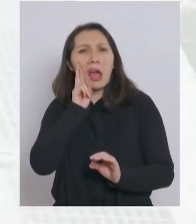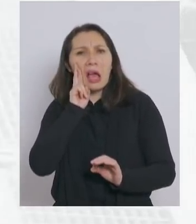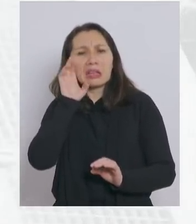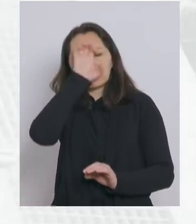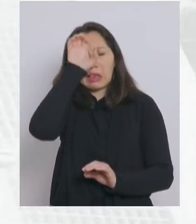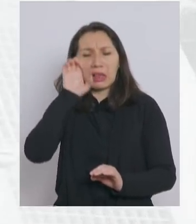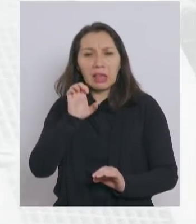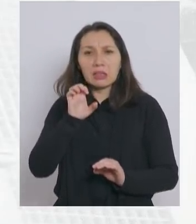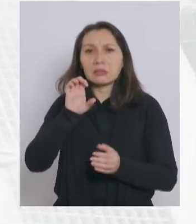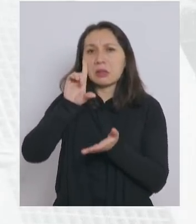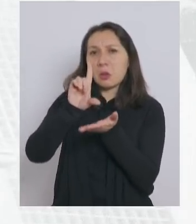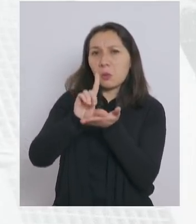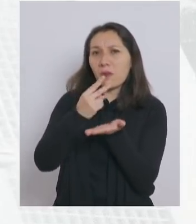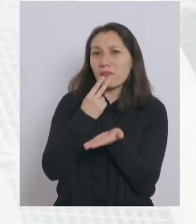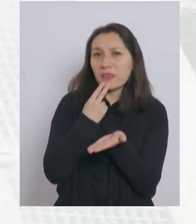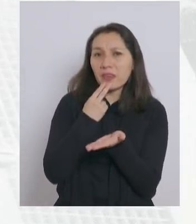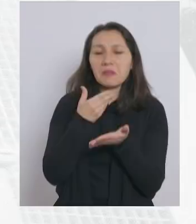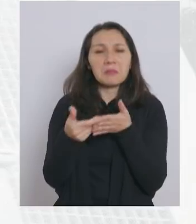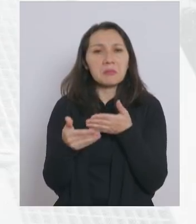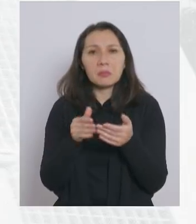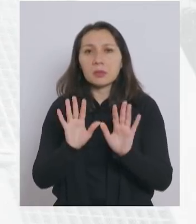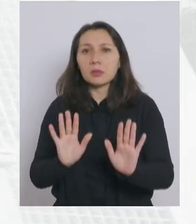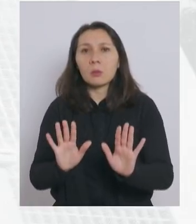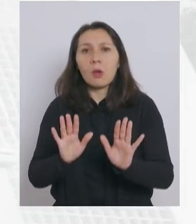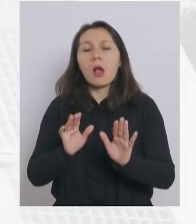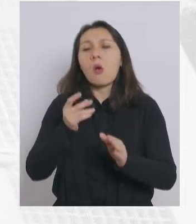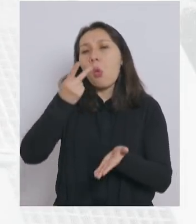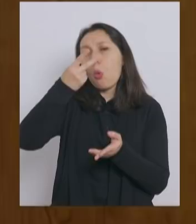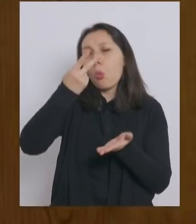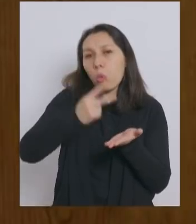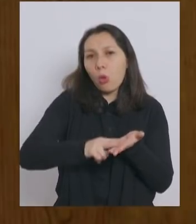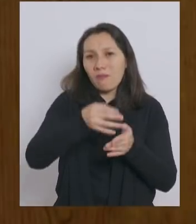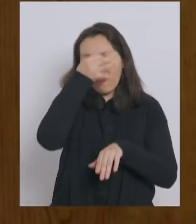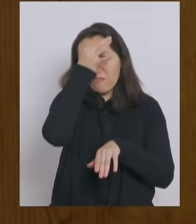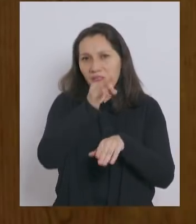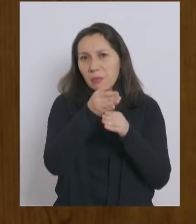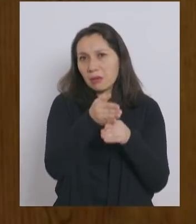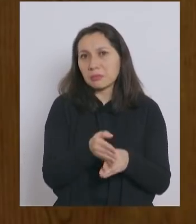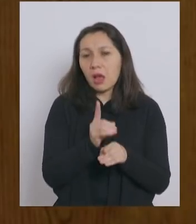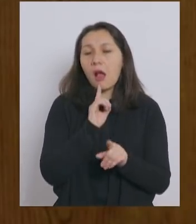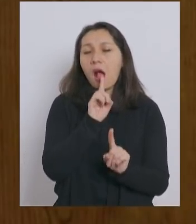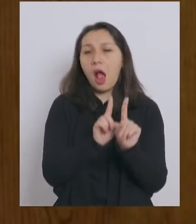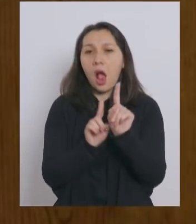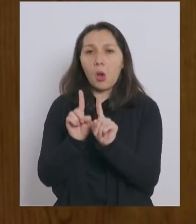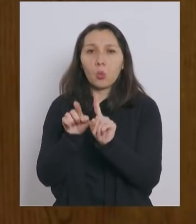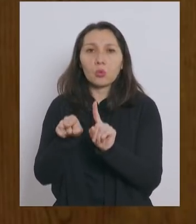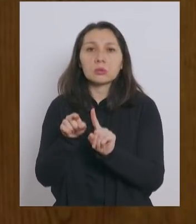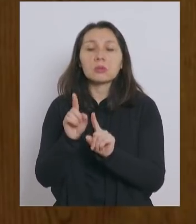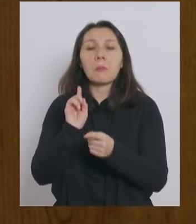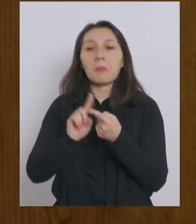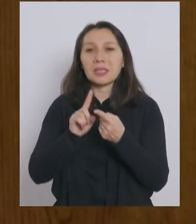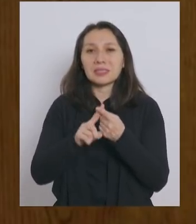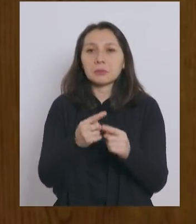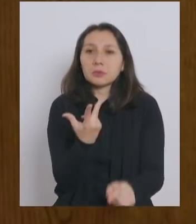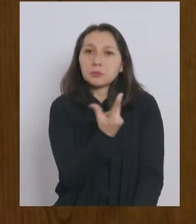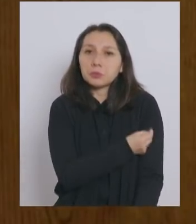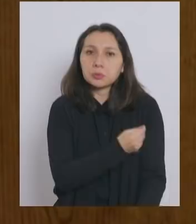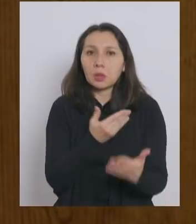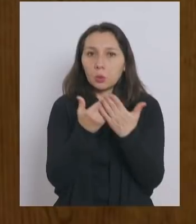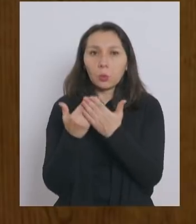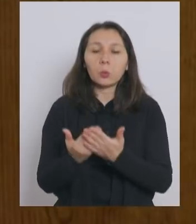la geografía o las comorbilidades que tenían algunos de los participantes que hicieron parte de este